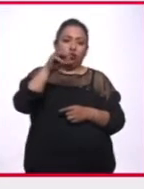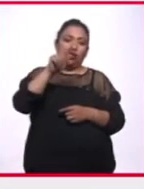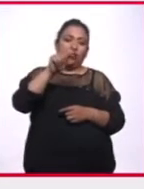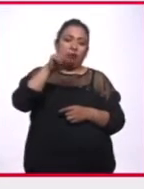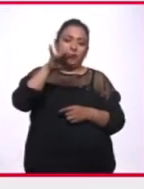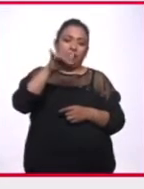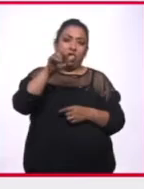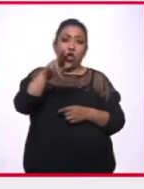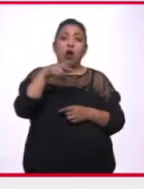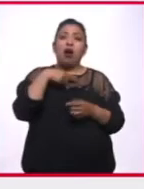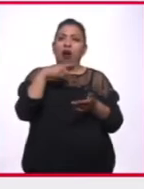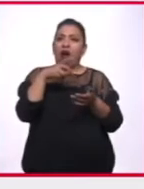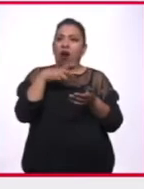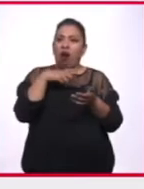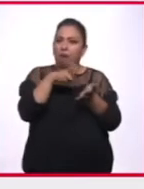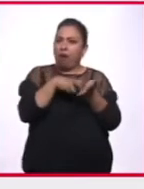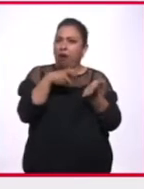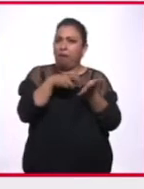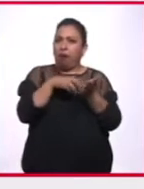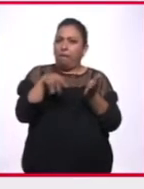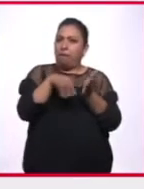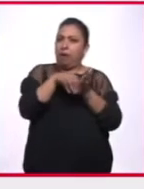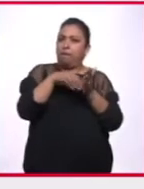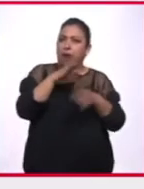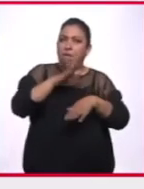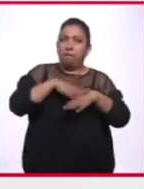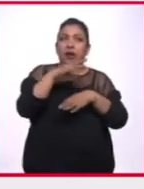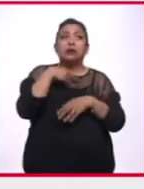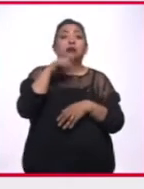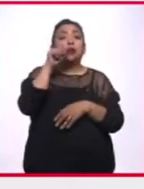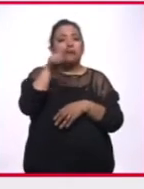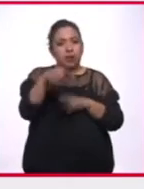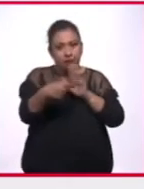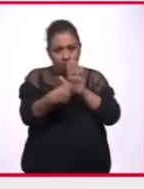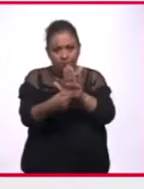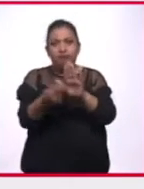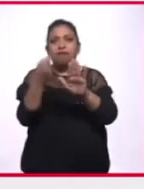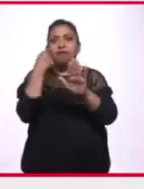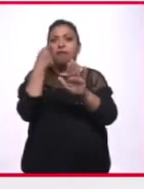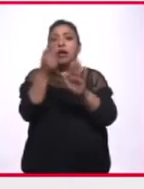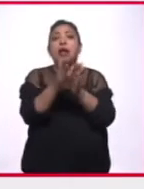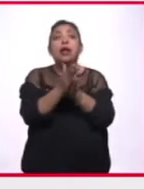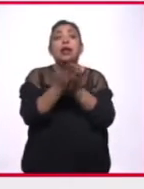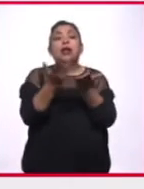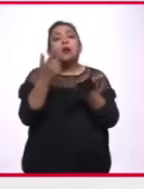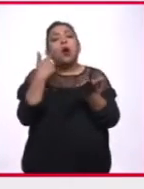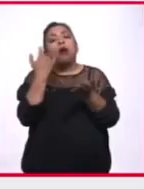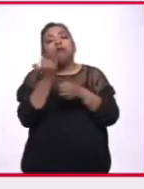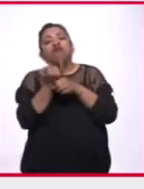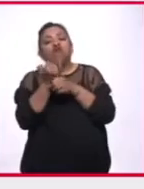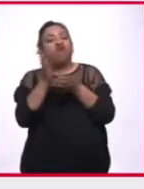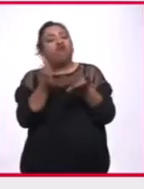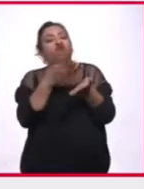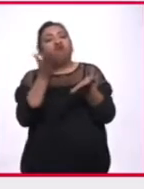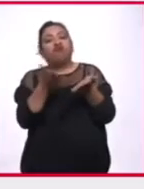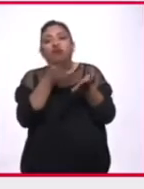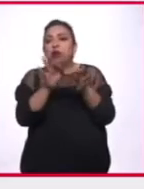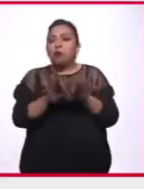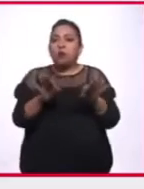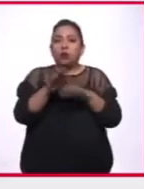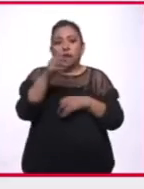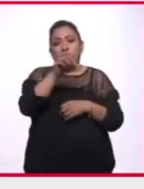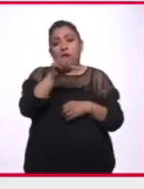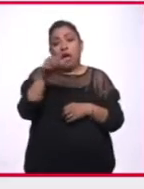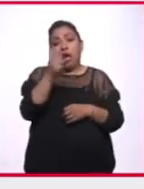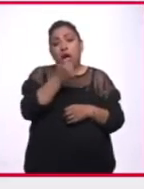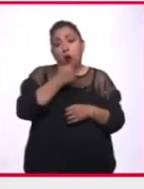edición corregida y aumentada. Es también un acercamiento, un libro de consulta fundamental, tanto para